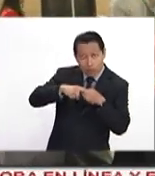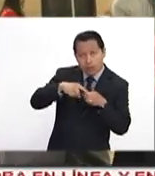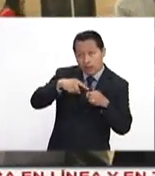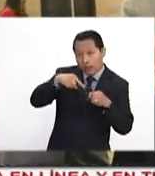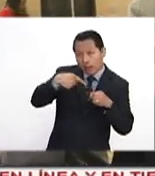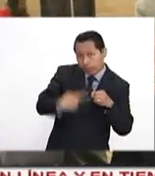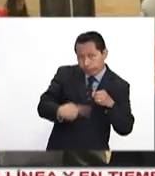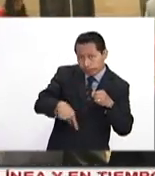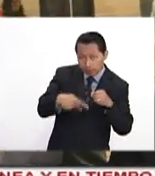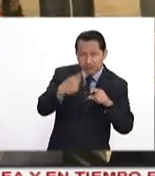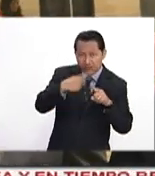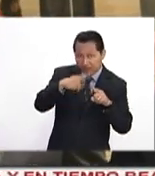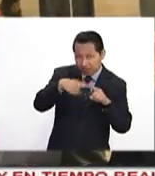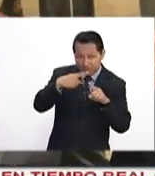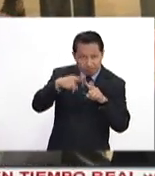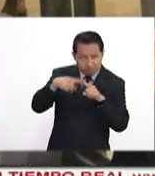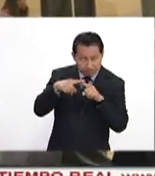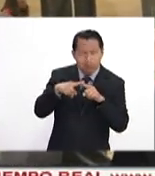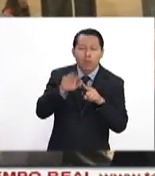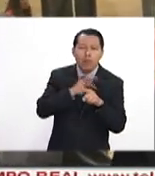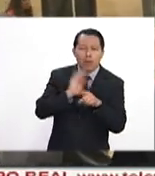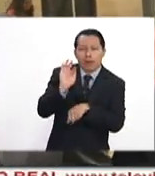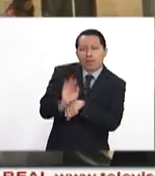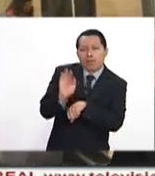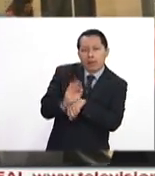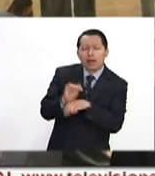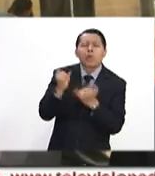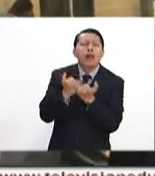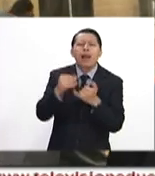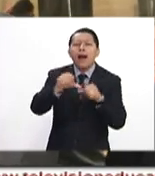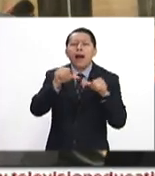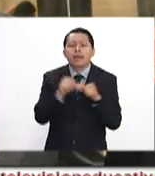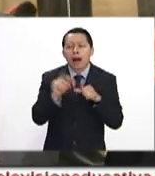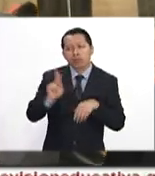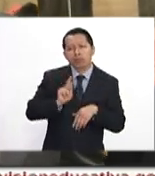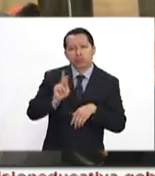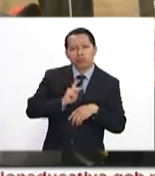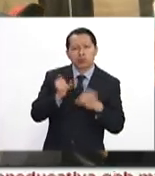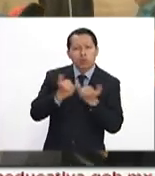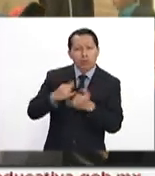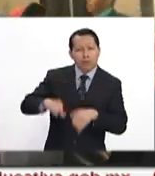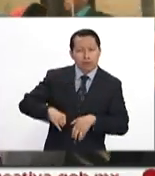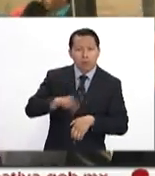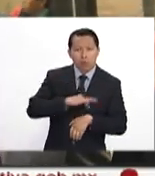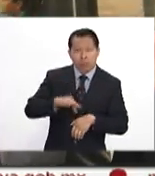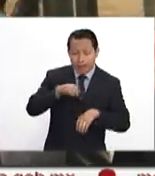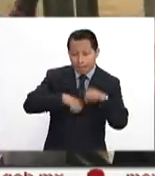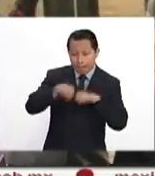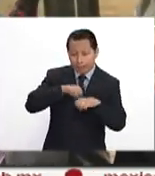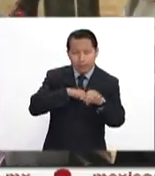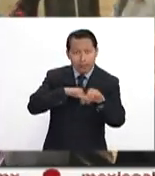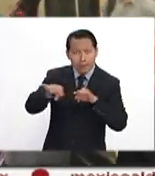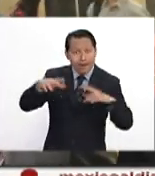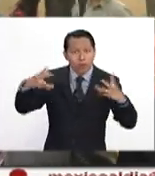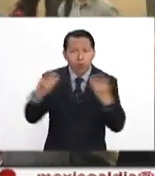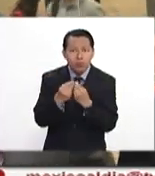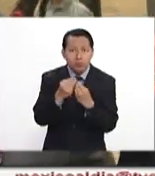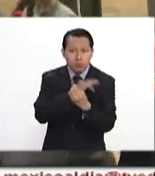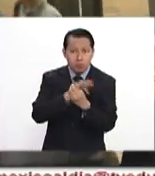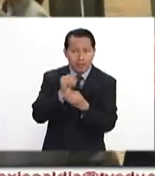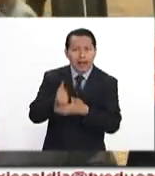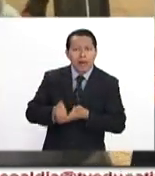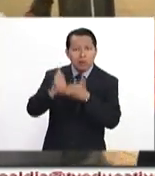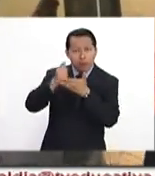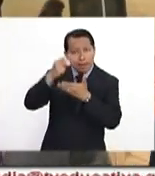académicas. Y también queremos centrarnos en áreas de interés mutuo, donde las empresas puedan trabajar juntas en soluciones que ayudarían a los